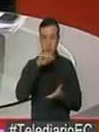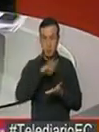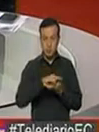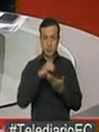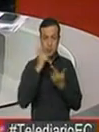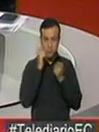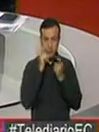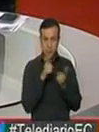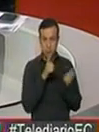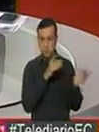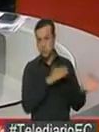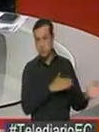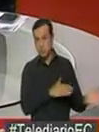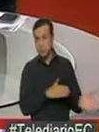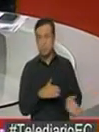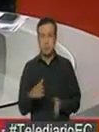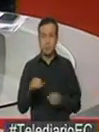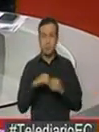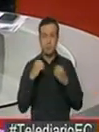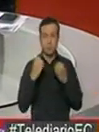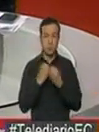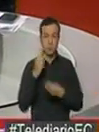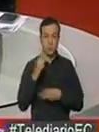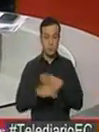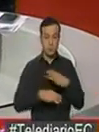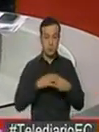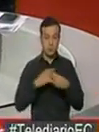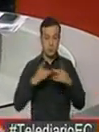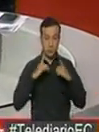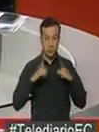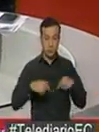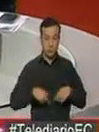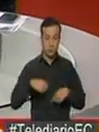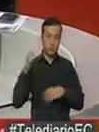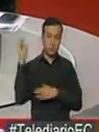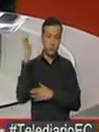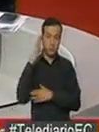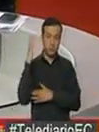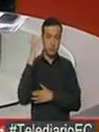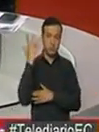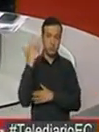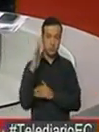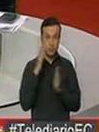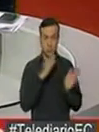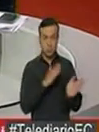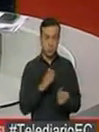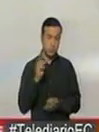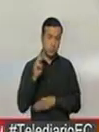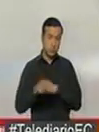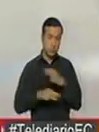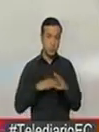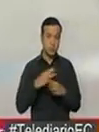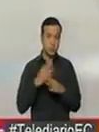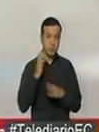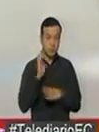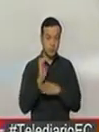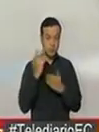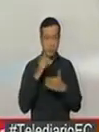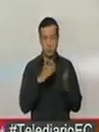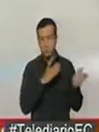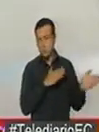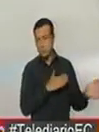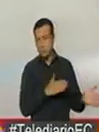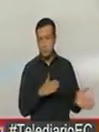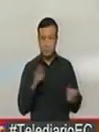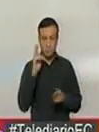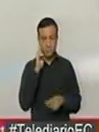de este tema, previo a que la OMC lance la emergencia, ¿no es cierto?, como tal, que lo ha hecho ya a nivel mundial, ya el Ecuador estaba realizando